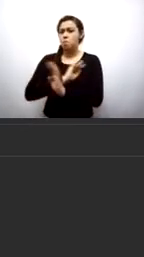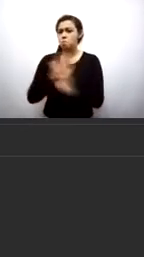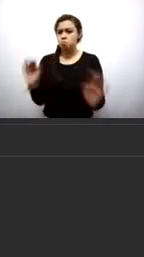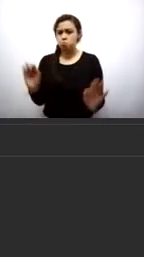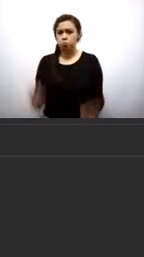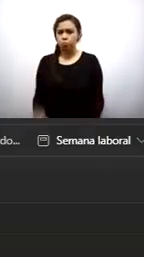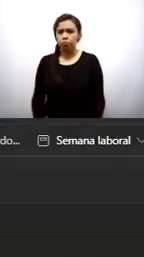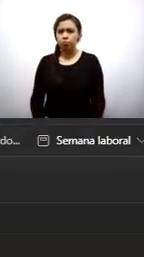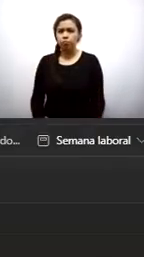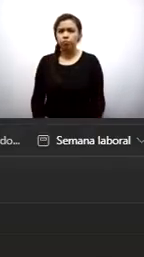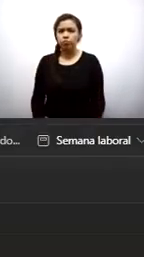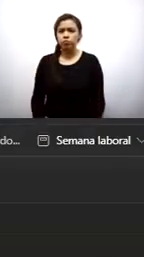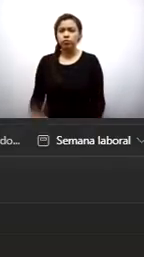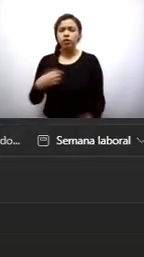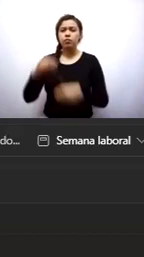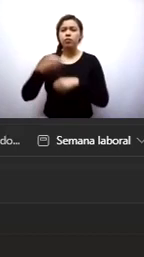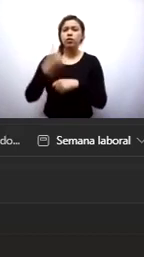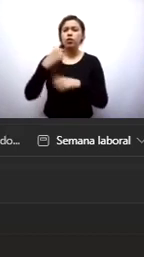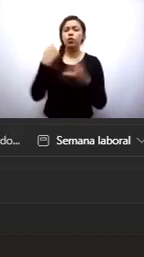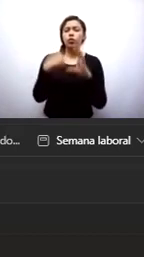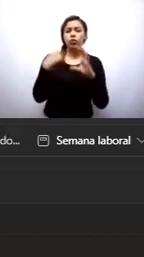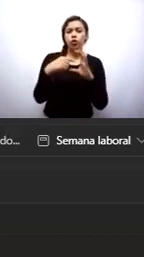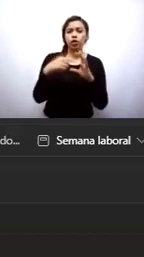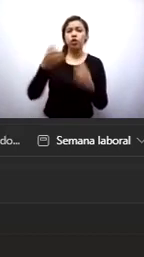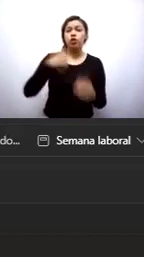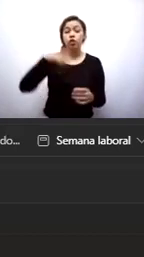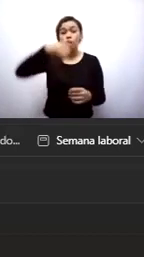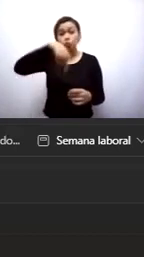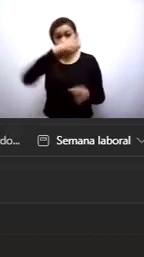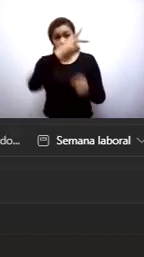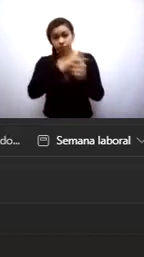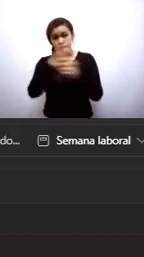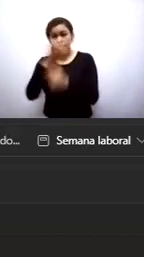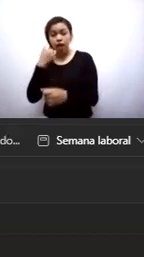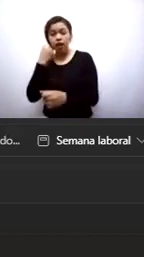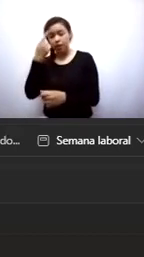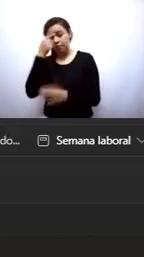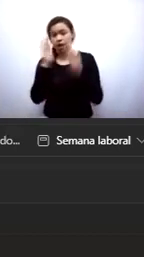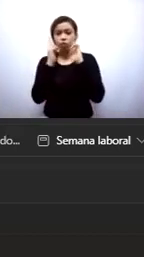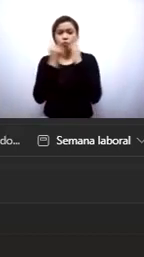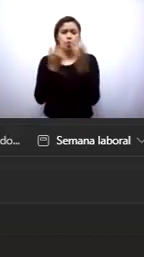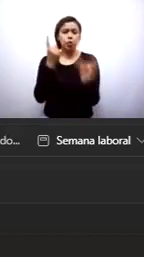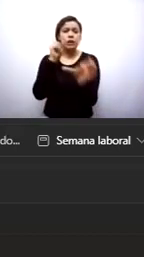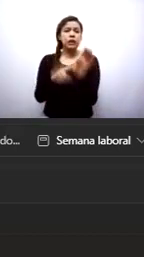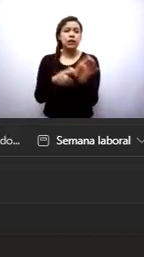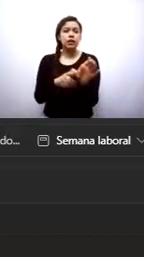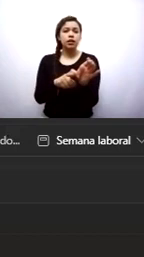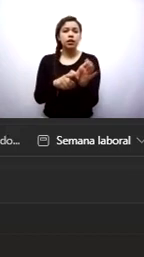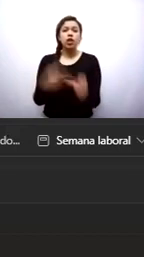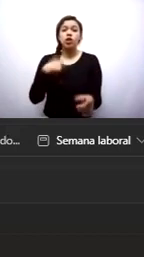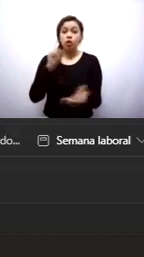si solamente agregué un correo y los quiero invitar a ustedes a que se unan a la reunión? Bueno, pues nuevamente doy